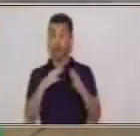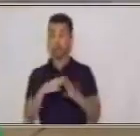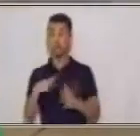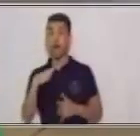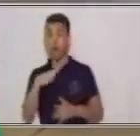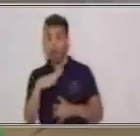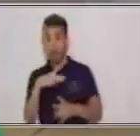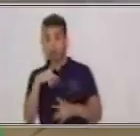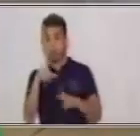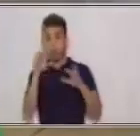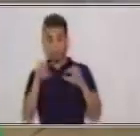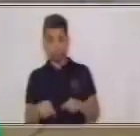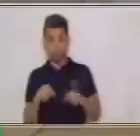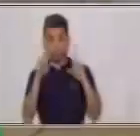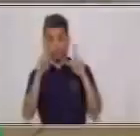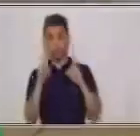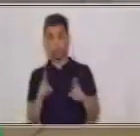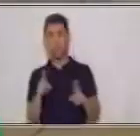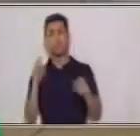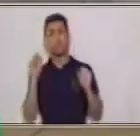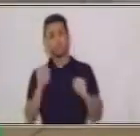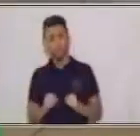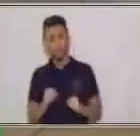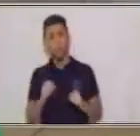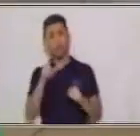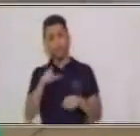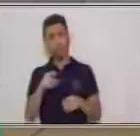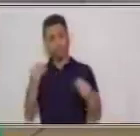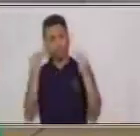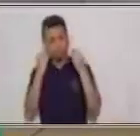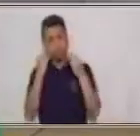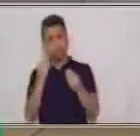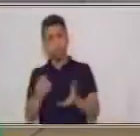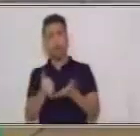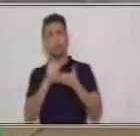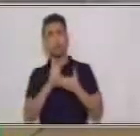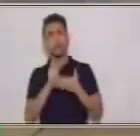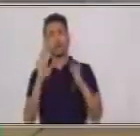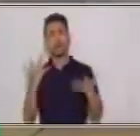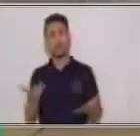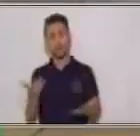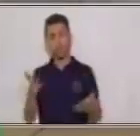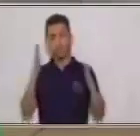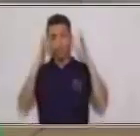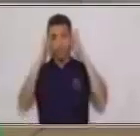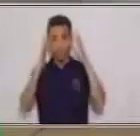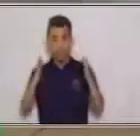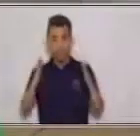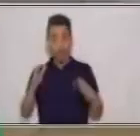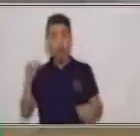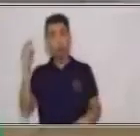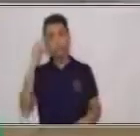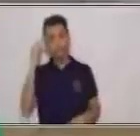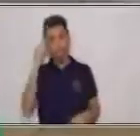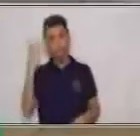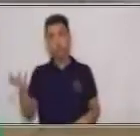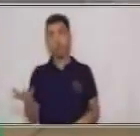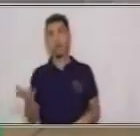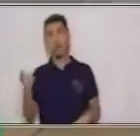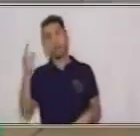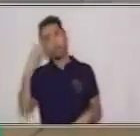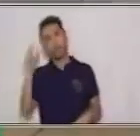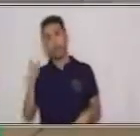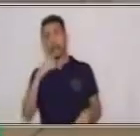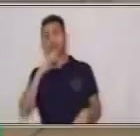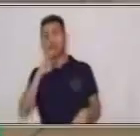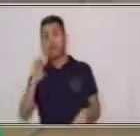con discapacidad, este tema les ayudará a ejercitar habilidades y destrezas como la atención, la memoria, la habilidad